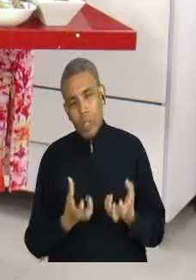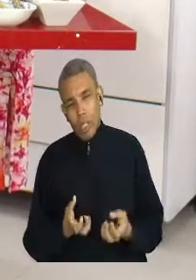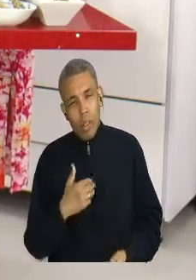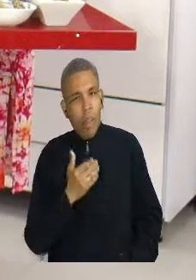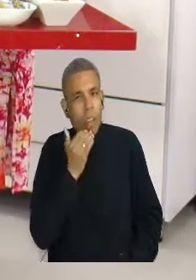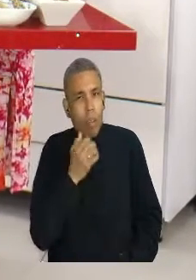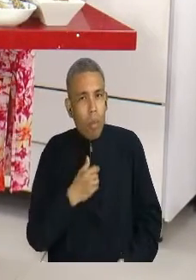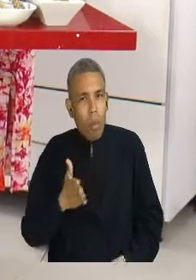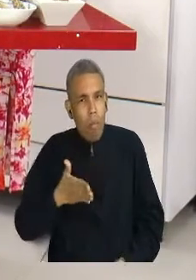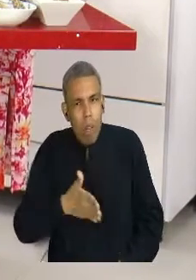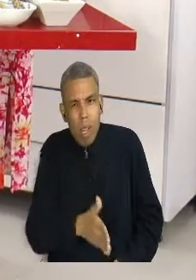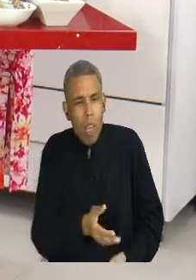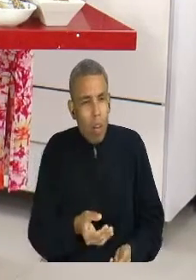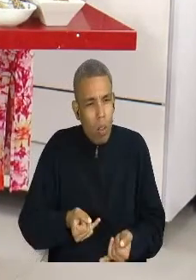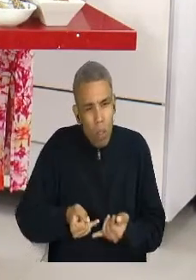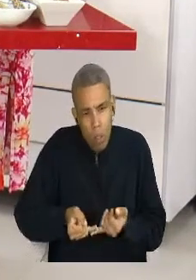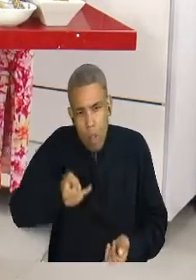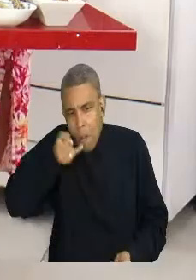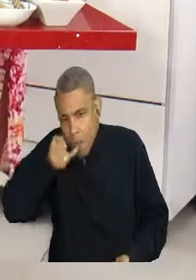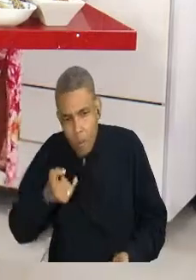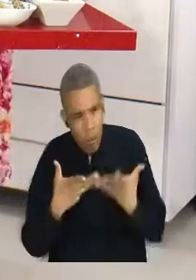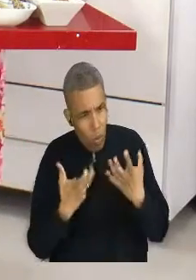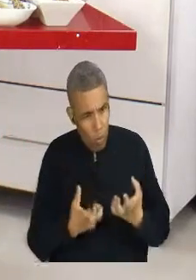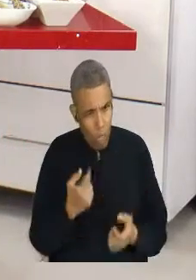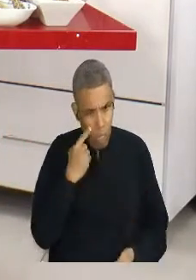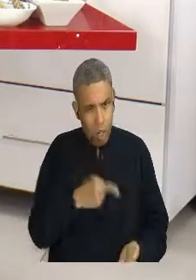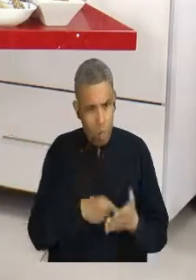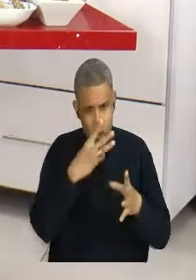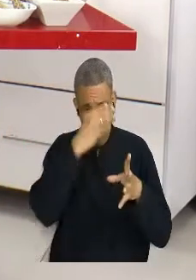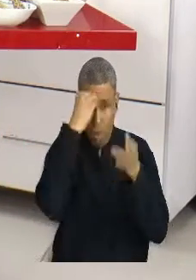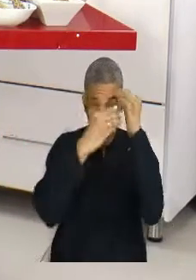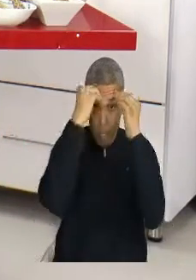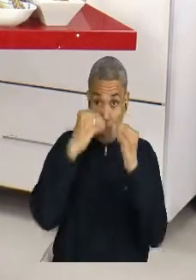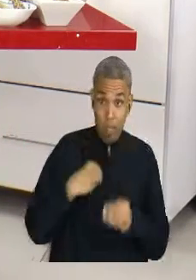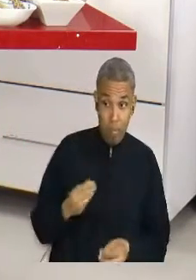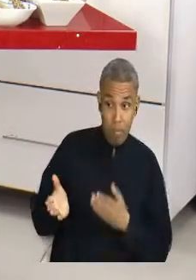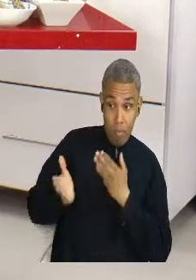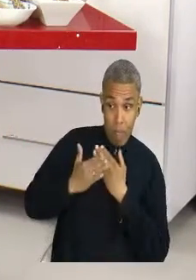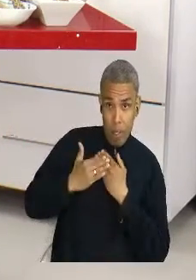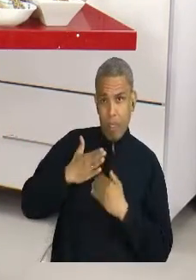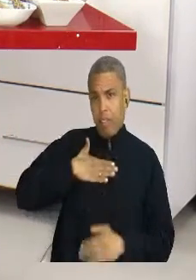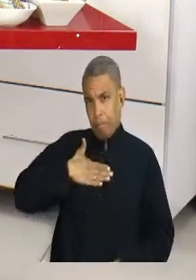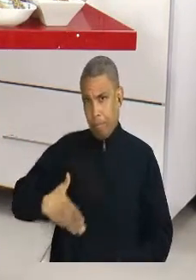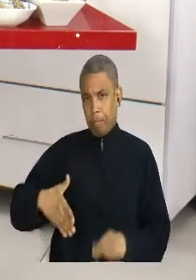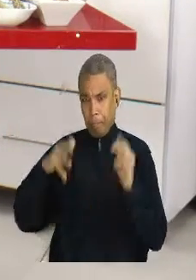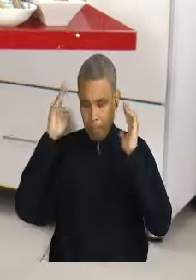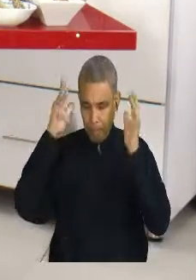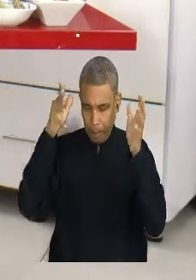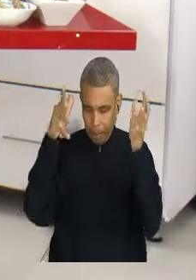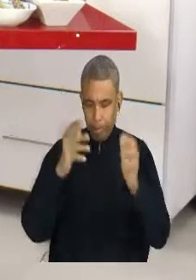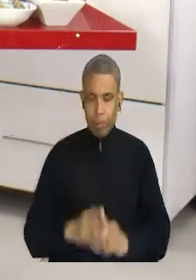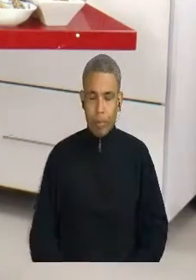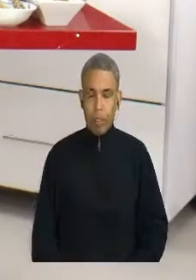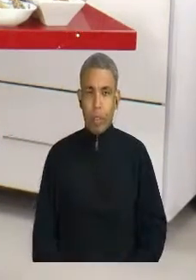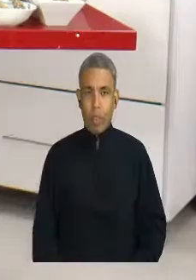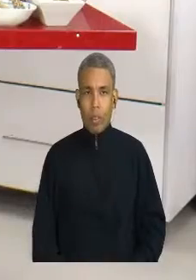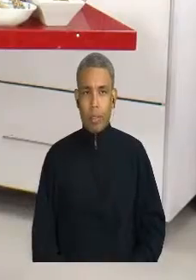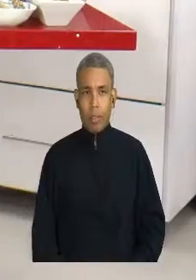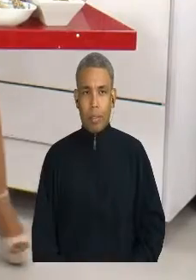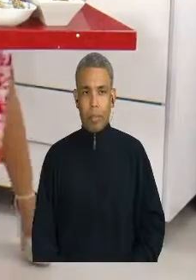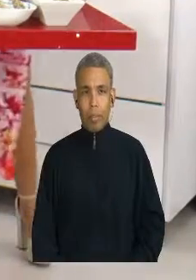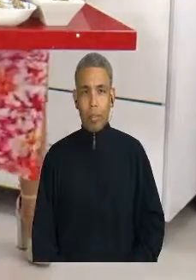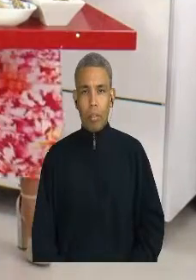o mejorar o, ¿sí? Quieran conocer más, entonces de pronto nosotros aquí... Roche, si quieren, esta parte te la regalo, me